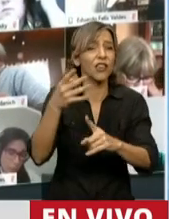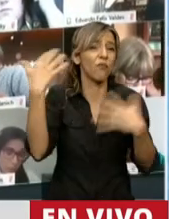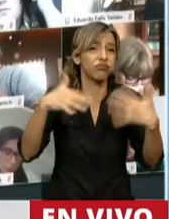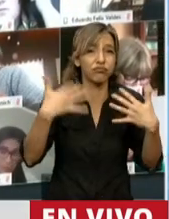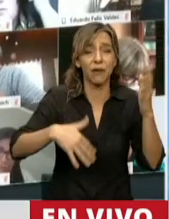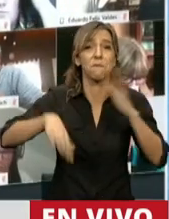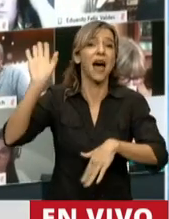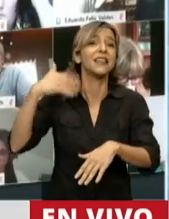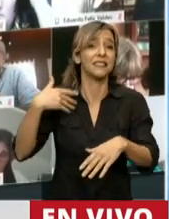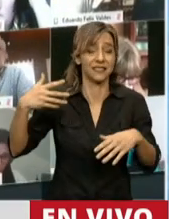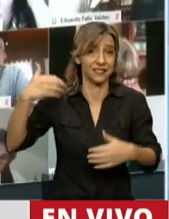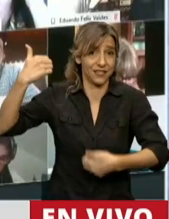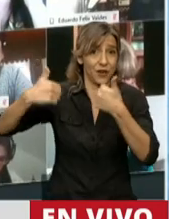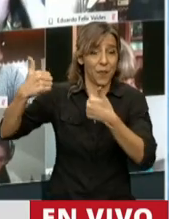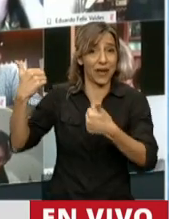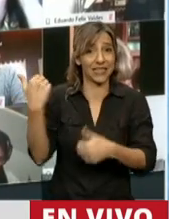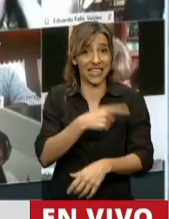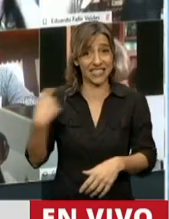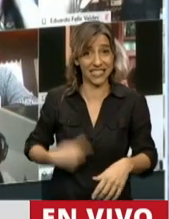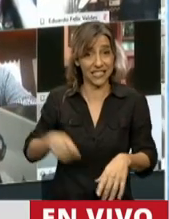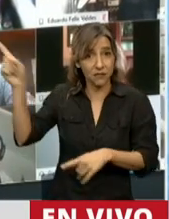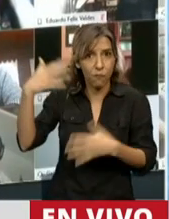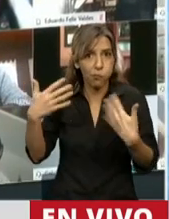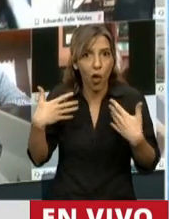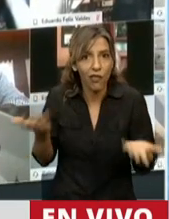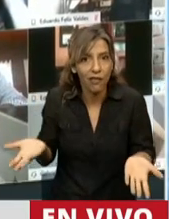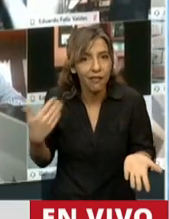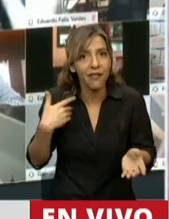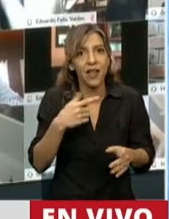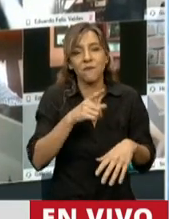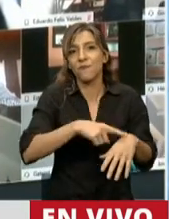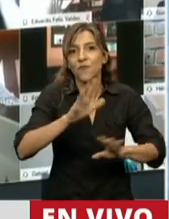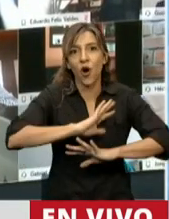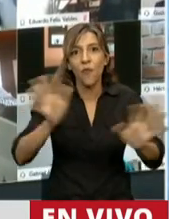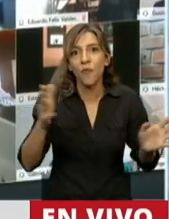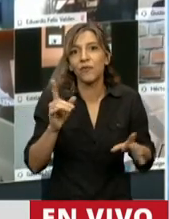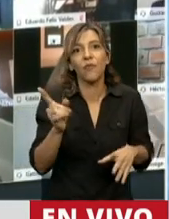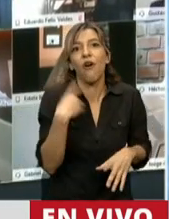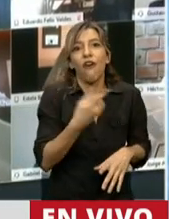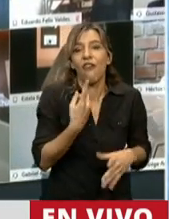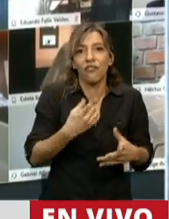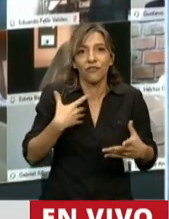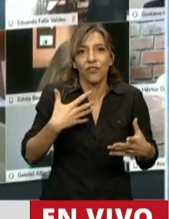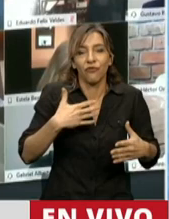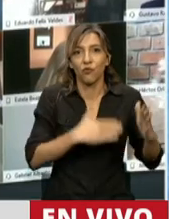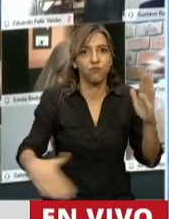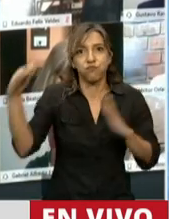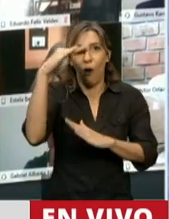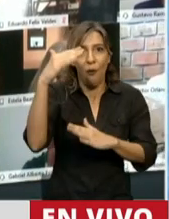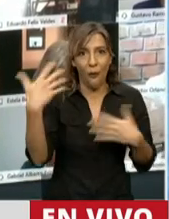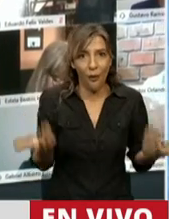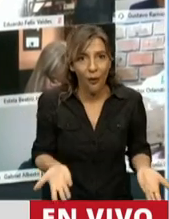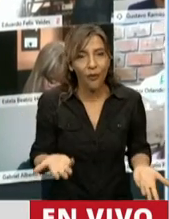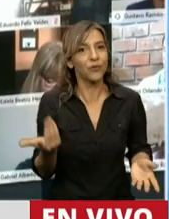aquel momento ni siquiera estaba integrado a las Naciones Unidas. Era visto casi como un paria en el mundo. Y el gobierno de Illia